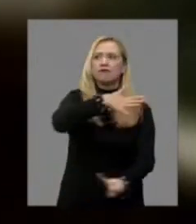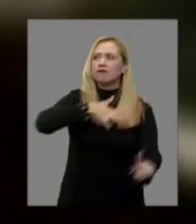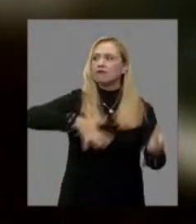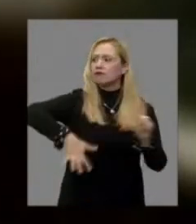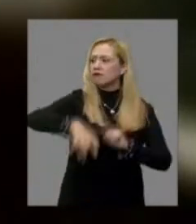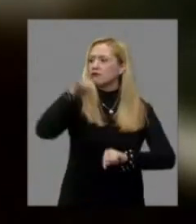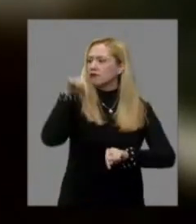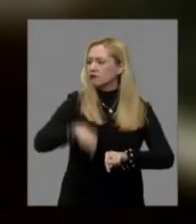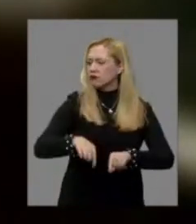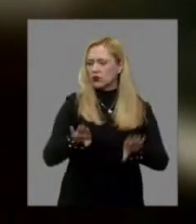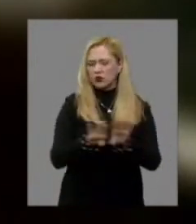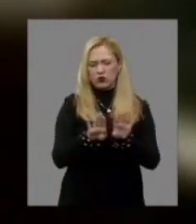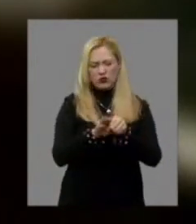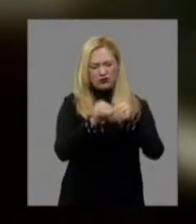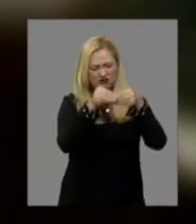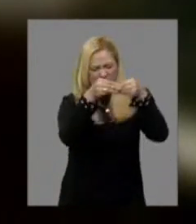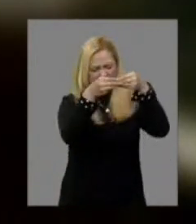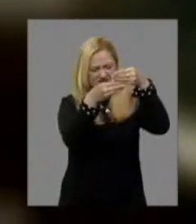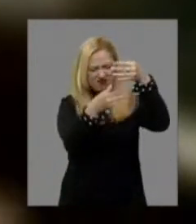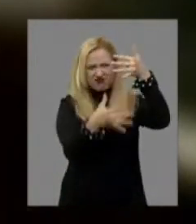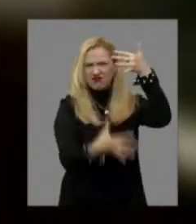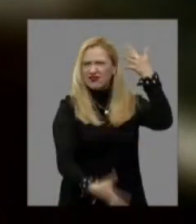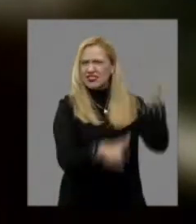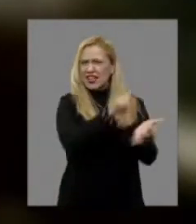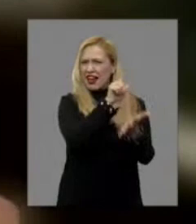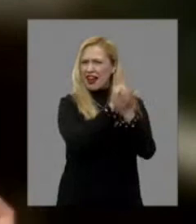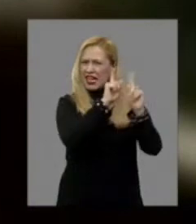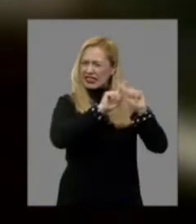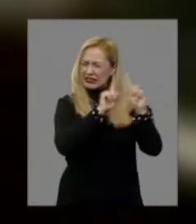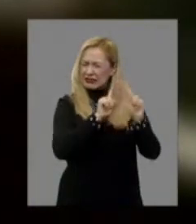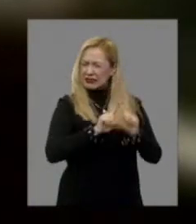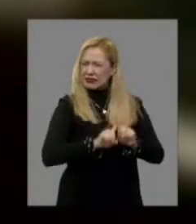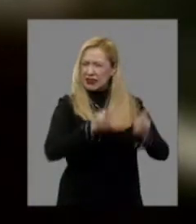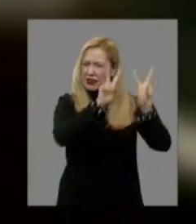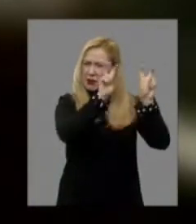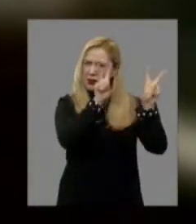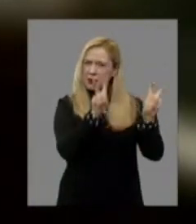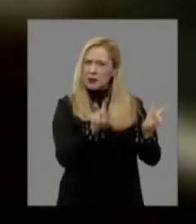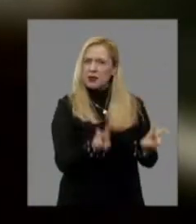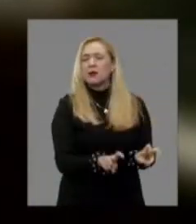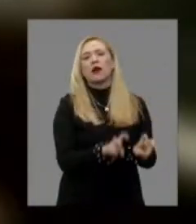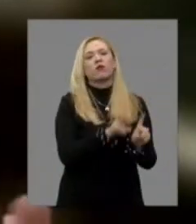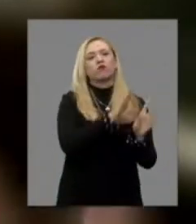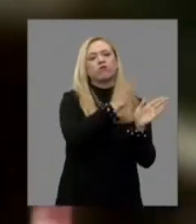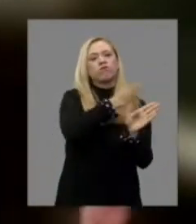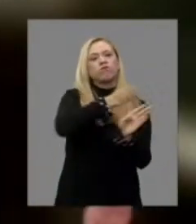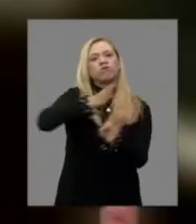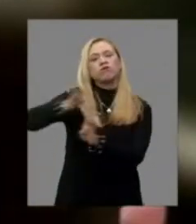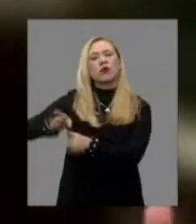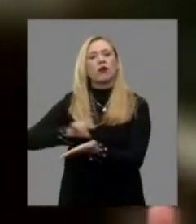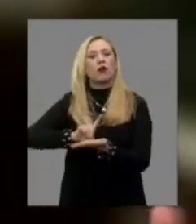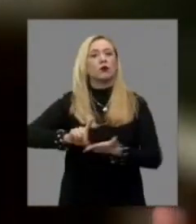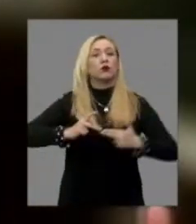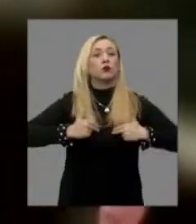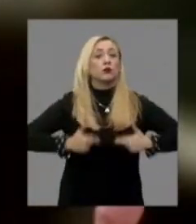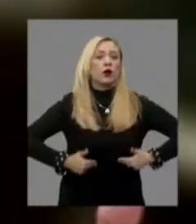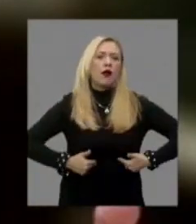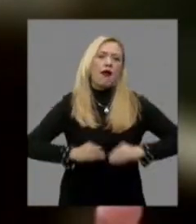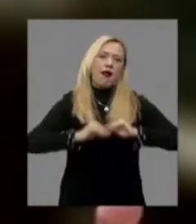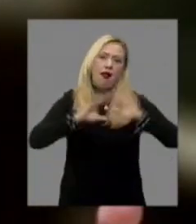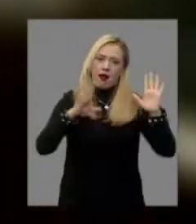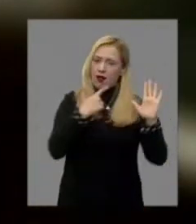un cuerpo muy amplio, muy sólido y muy nutrido de derechos humanos, desde luego los que reconoce